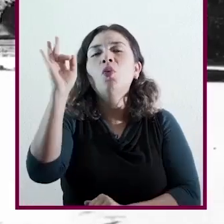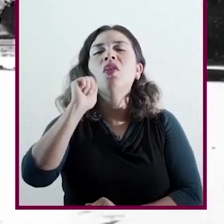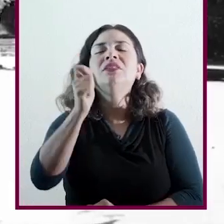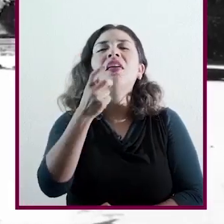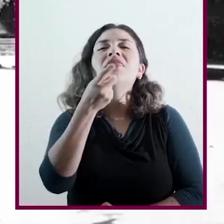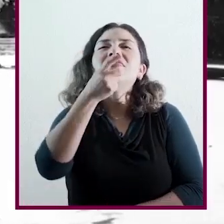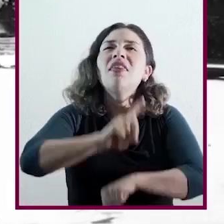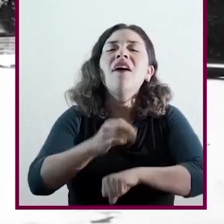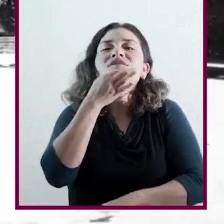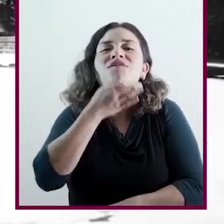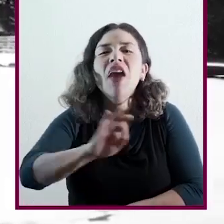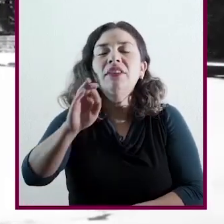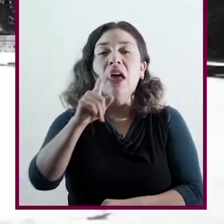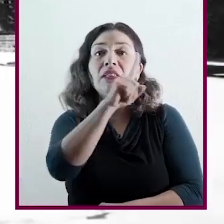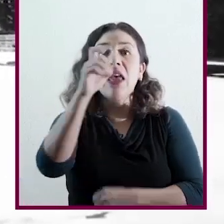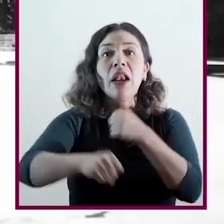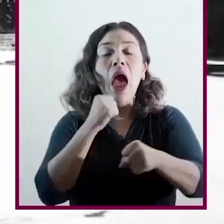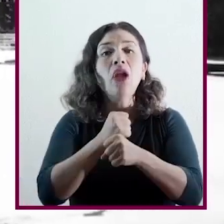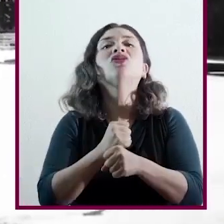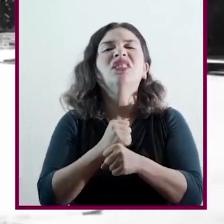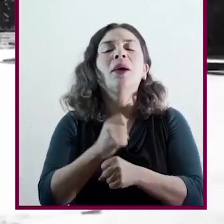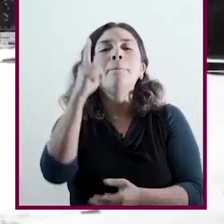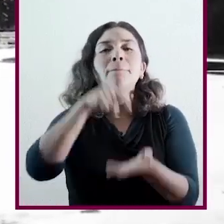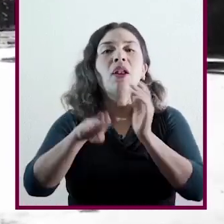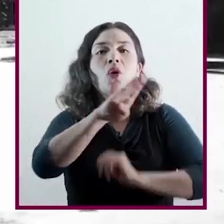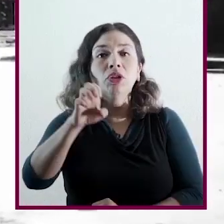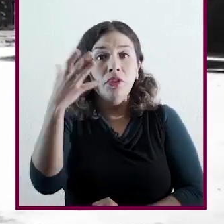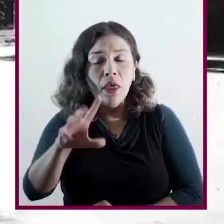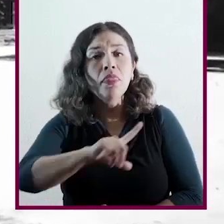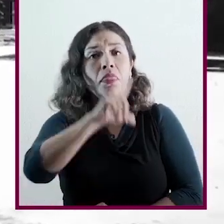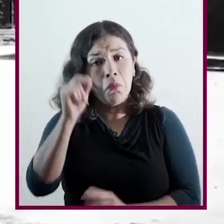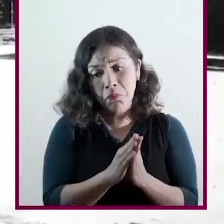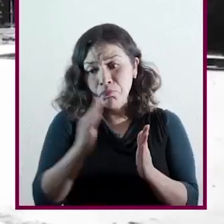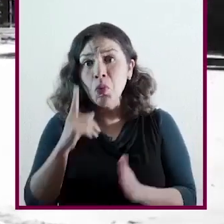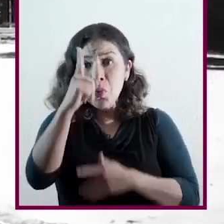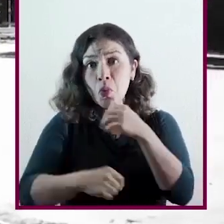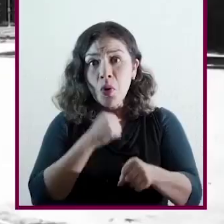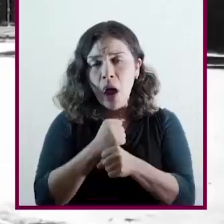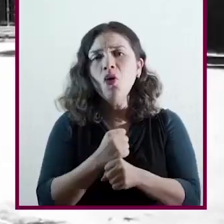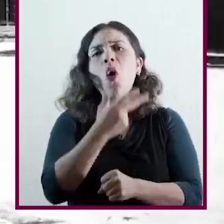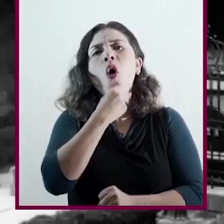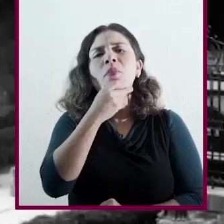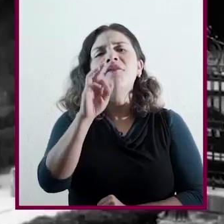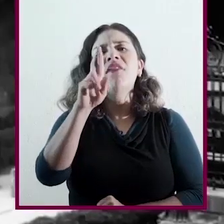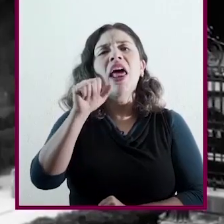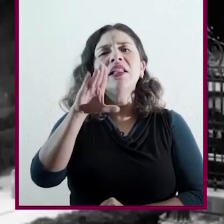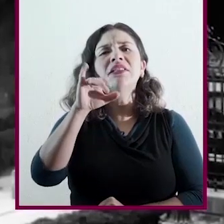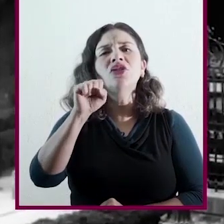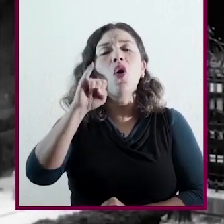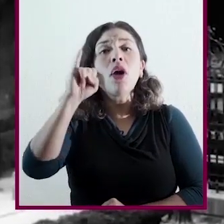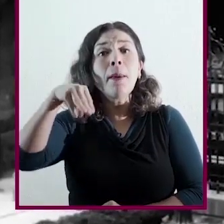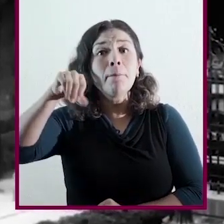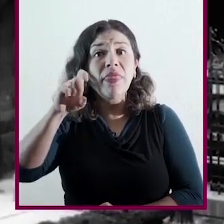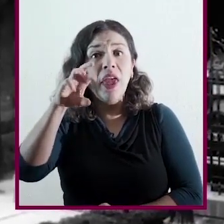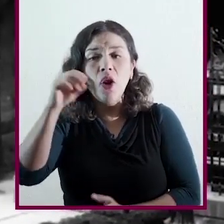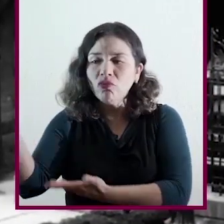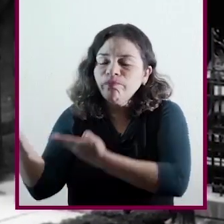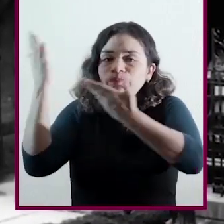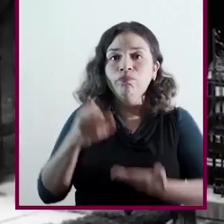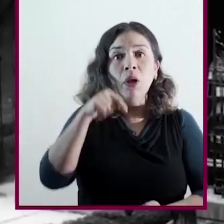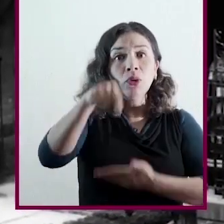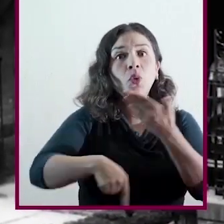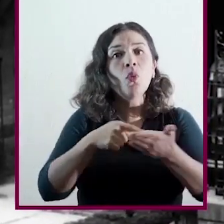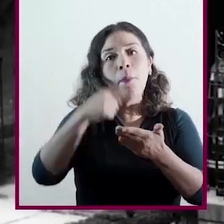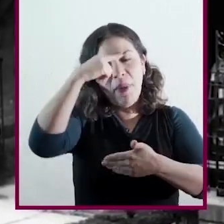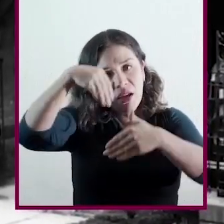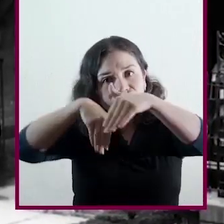los festejos del centenario, en 1910, y apenas un año después, Francisco I. Madero arribó a este